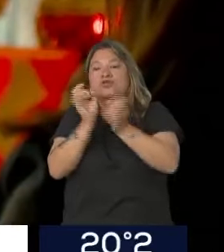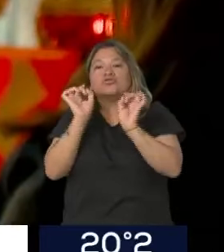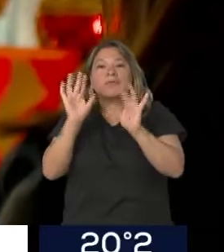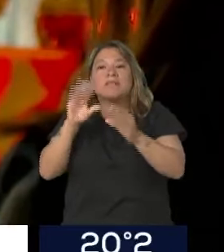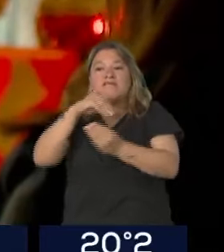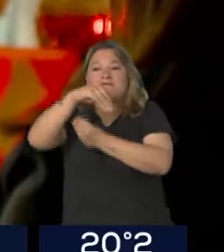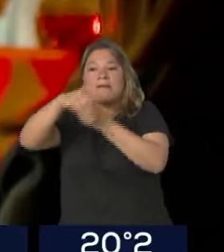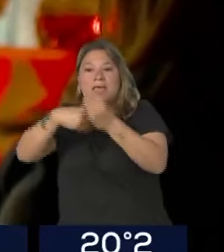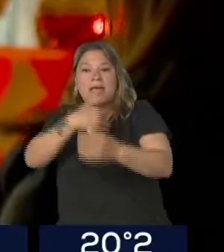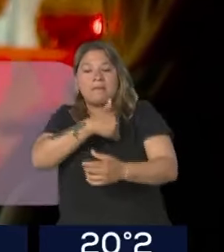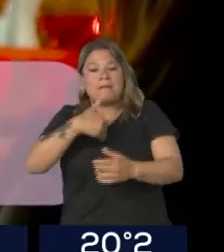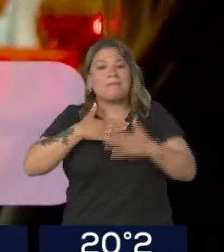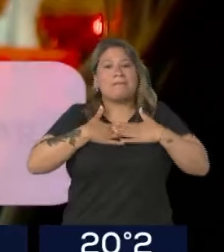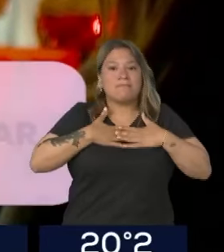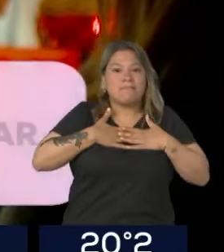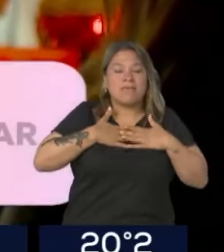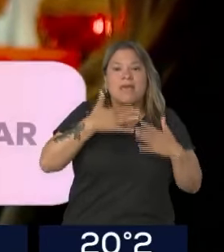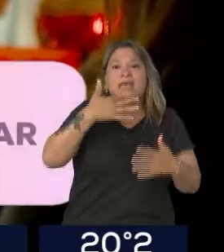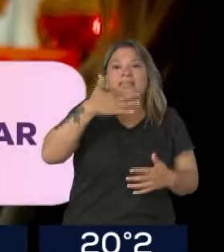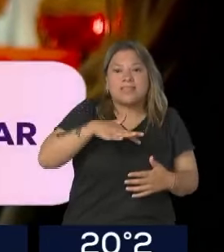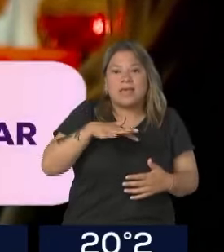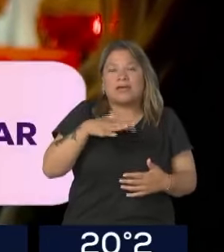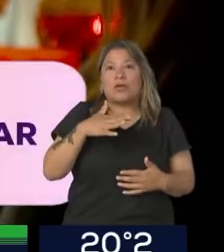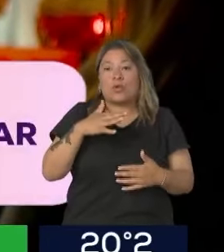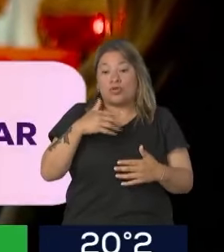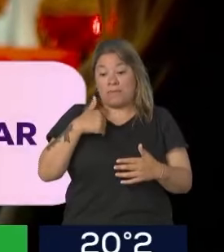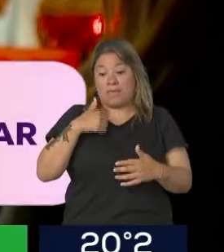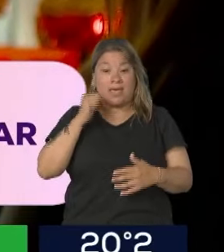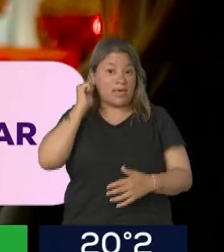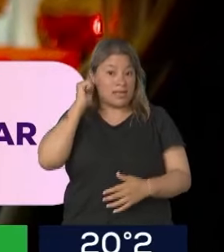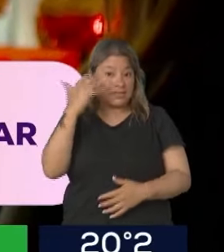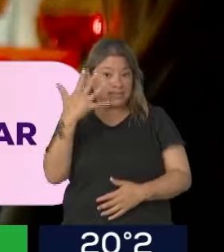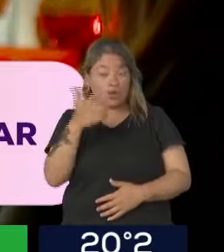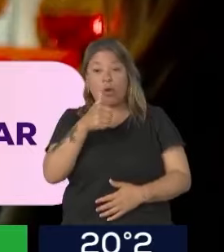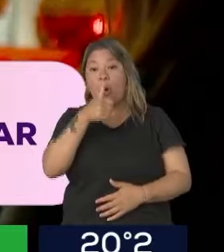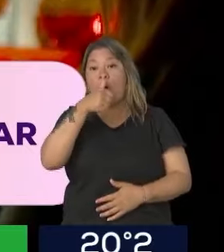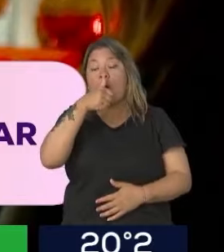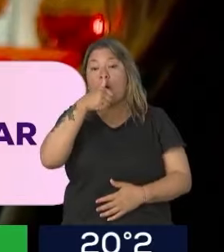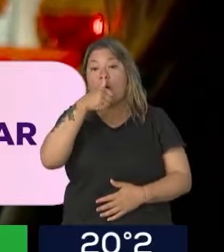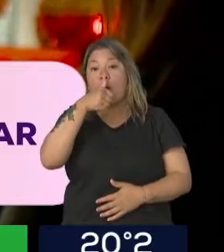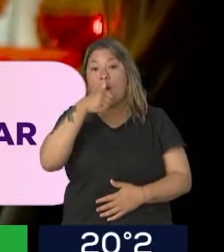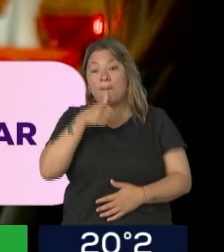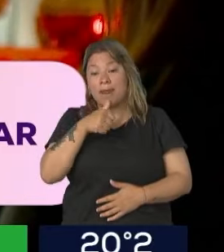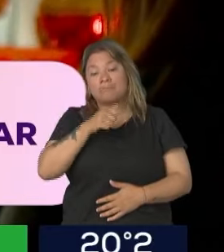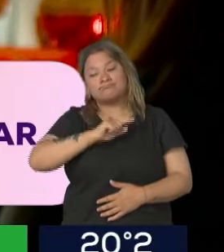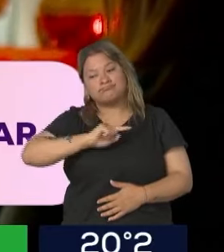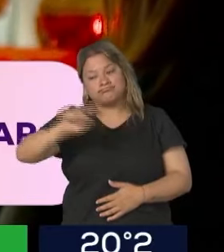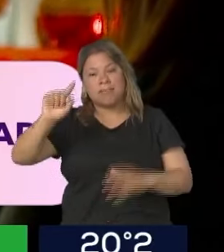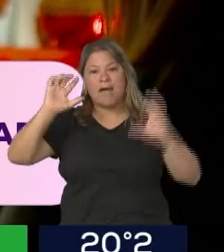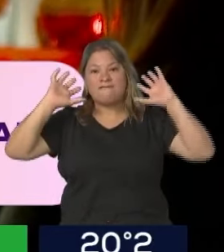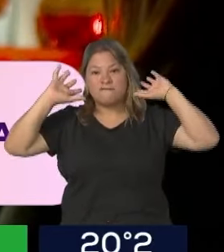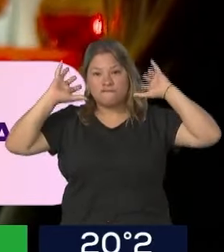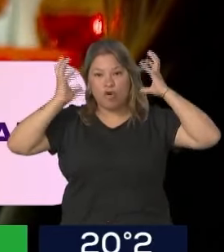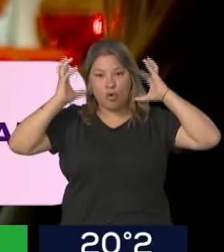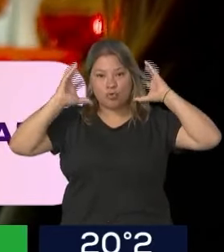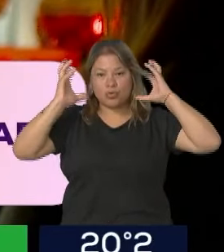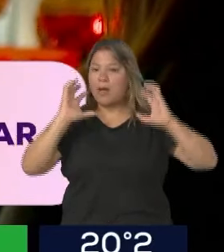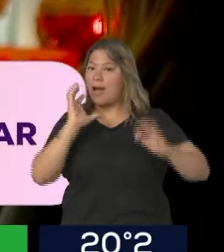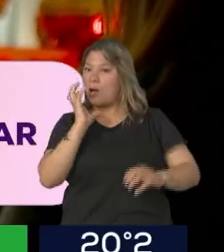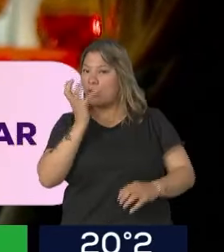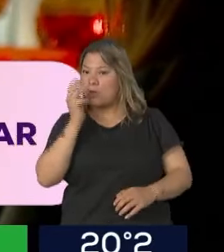quería. Cuando me hacen esa operación a los 5 años, ahí me mandan a la fonoaudióloga y